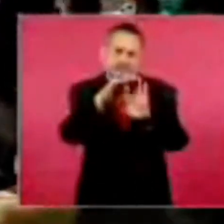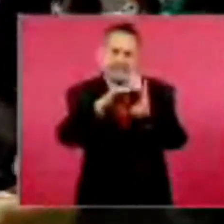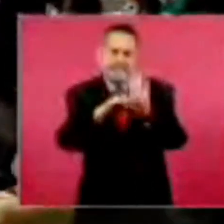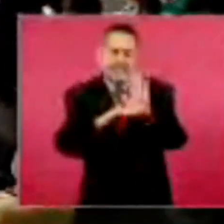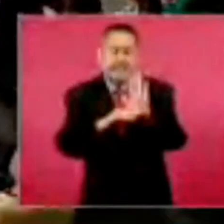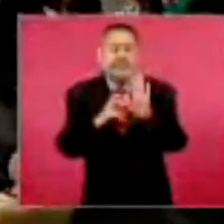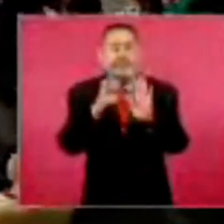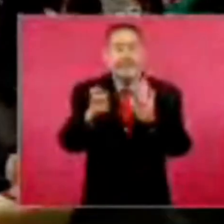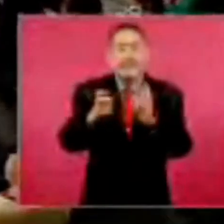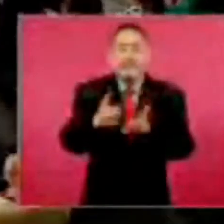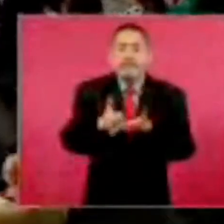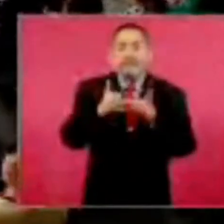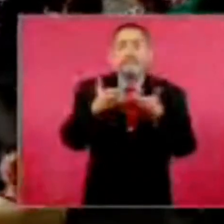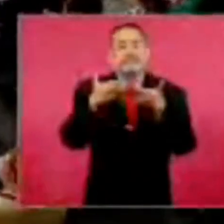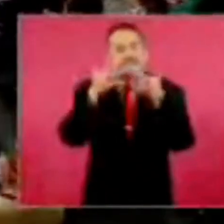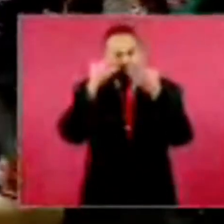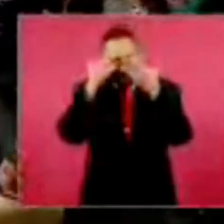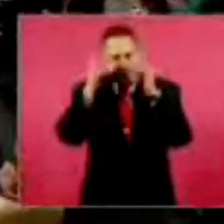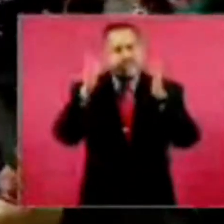para